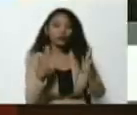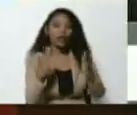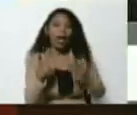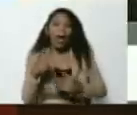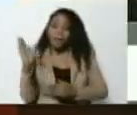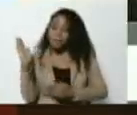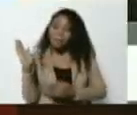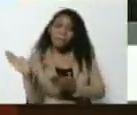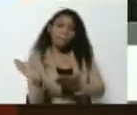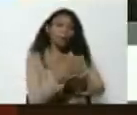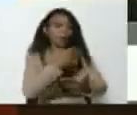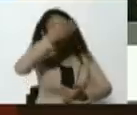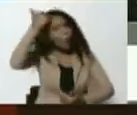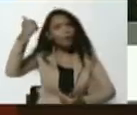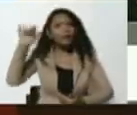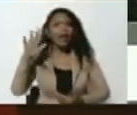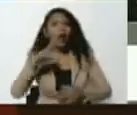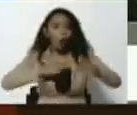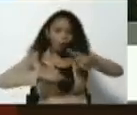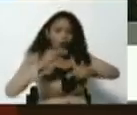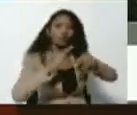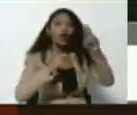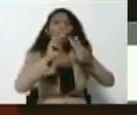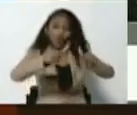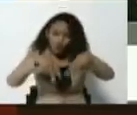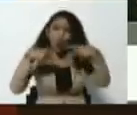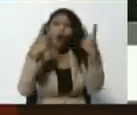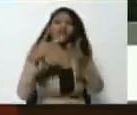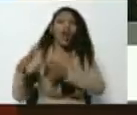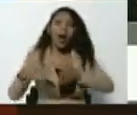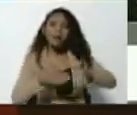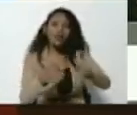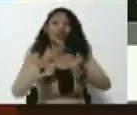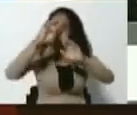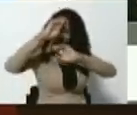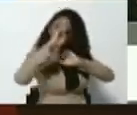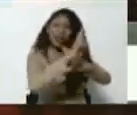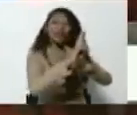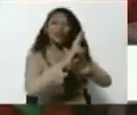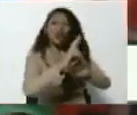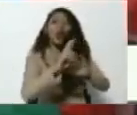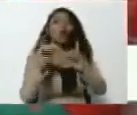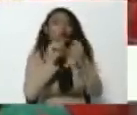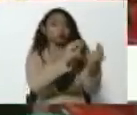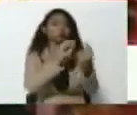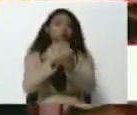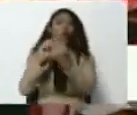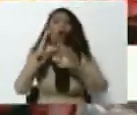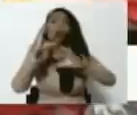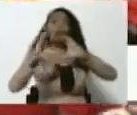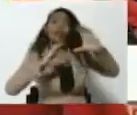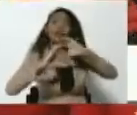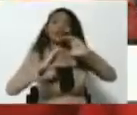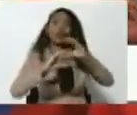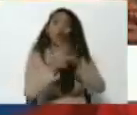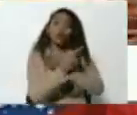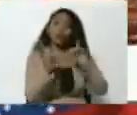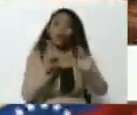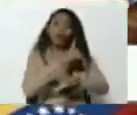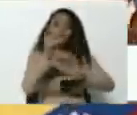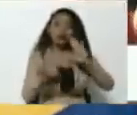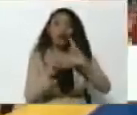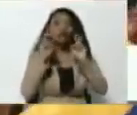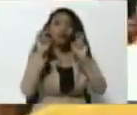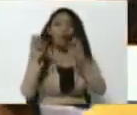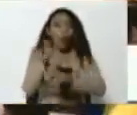la página y a construir nuevos caminos de respeto, diálogo y comunicación diplomática con el nuevo gobierno